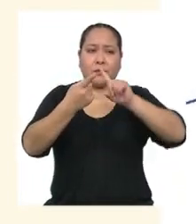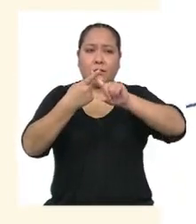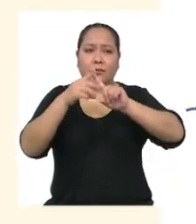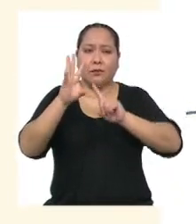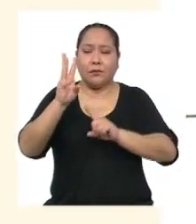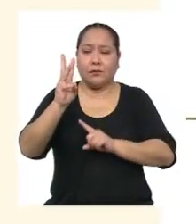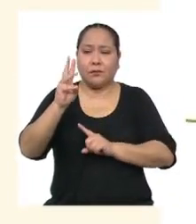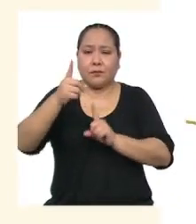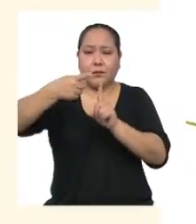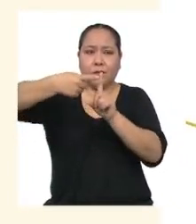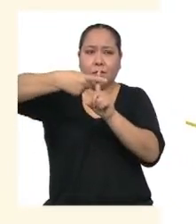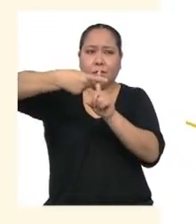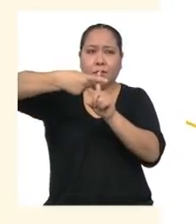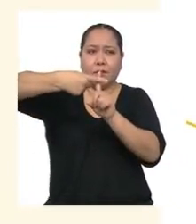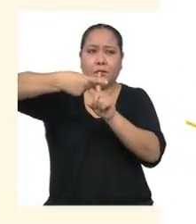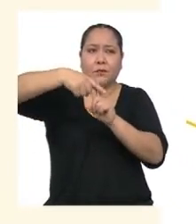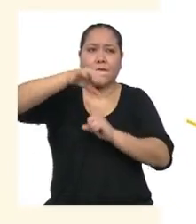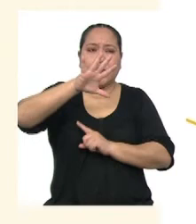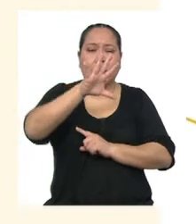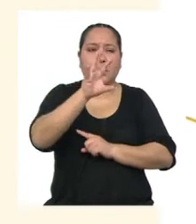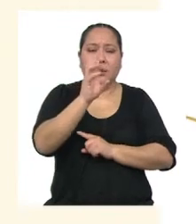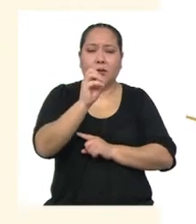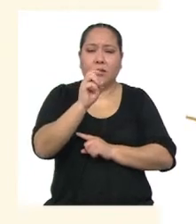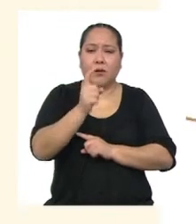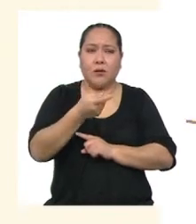41,5 por 6 más